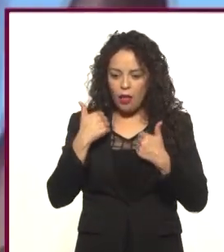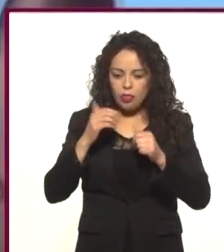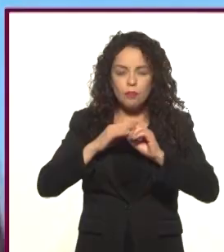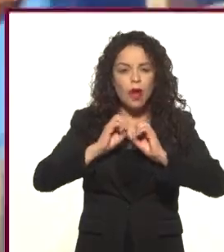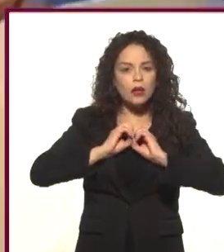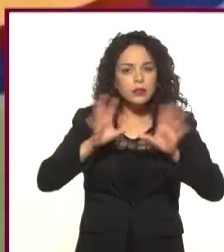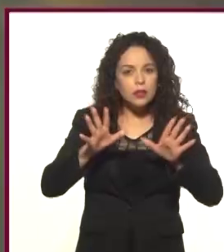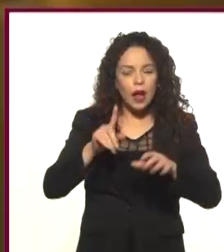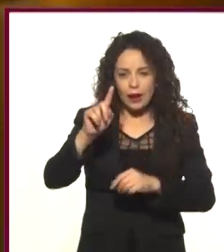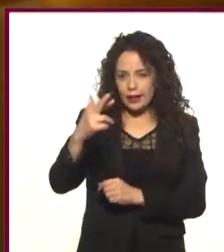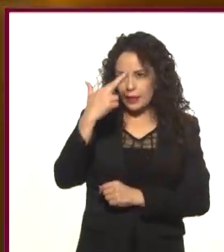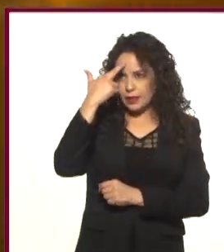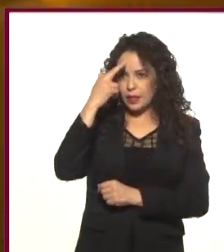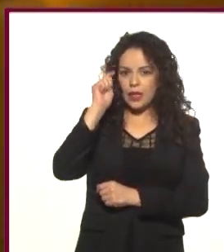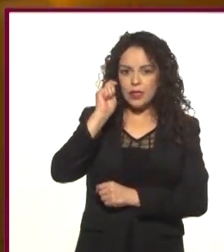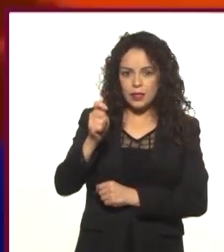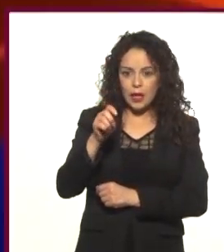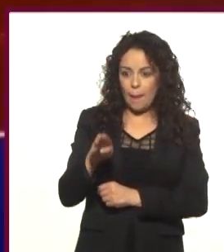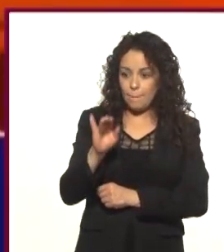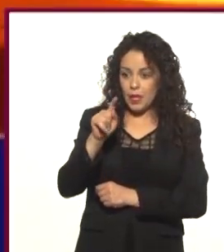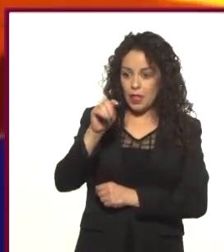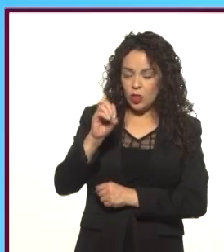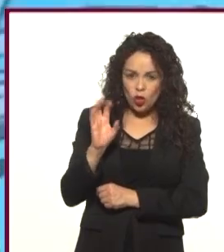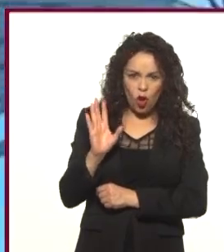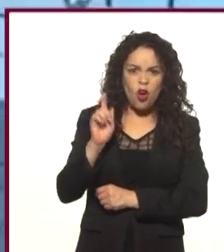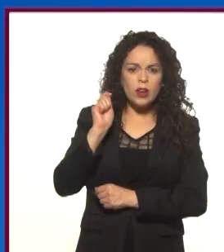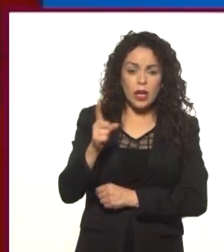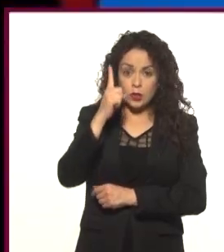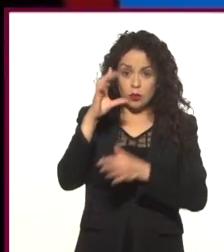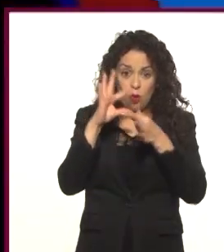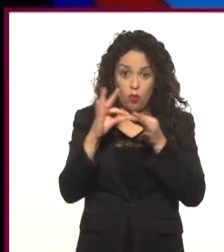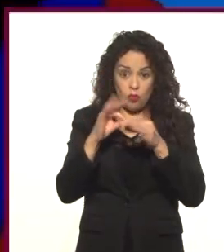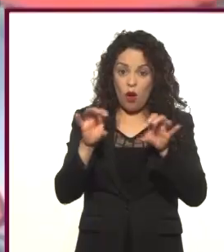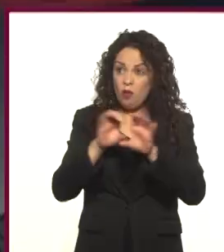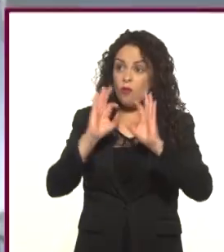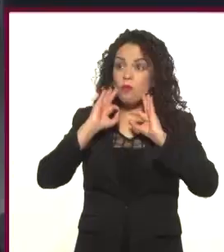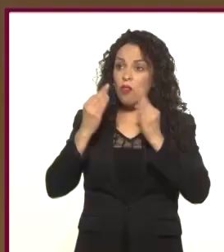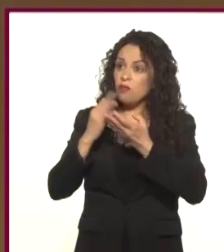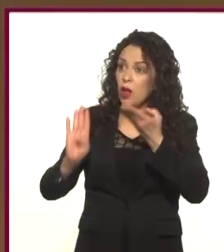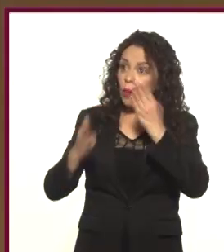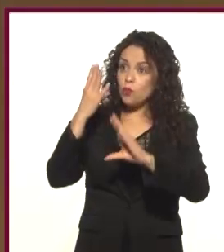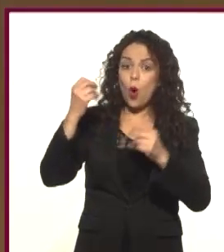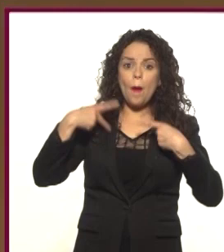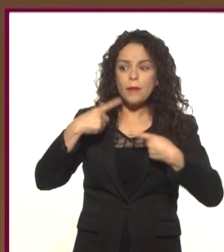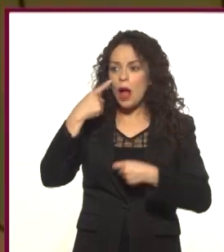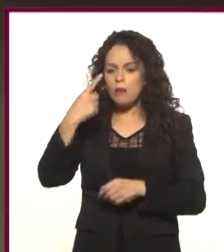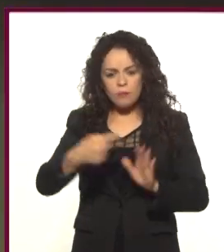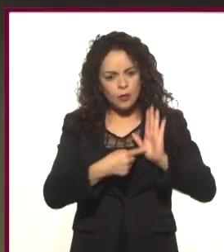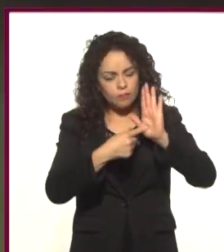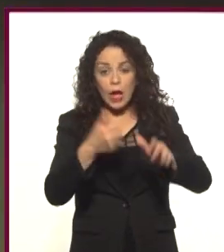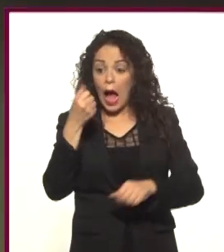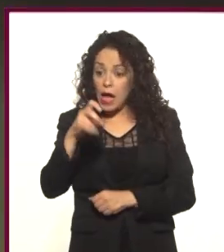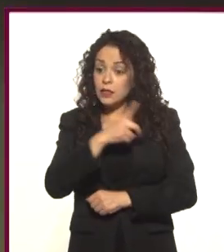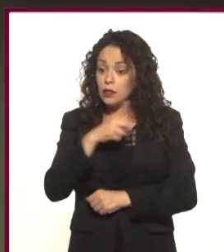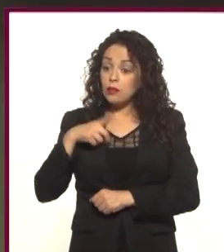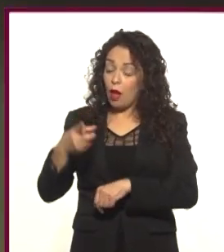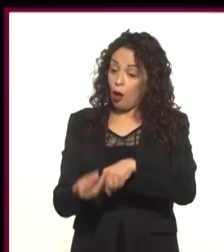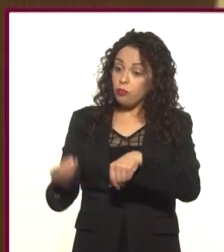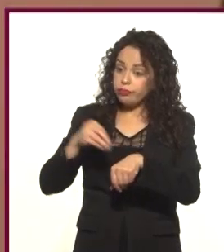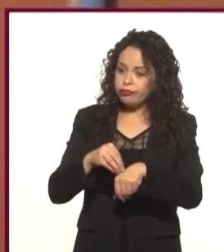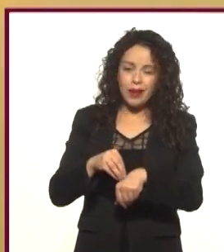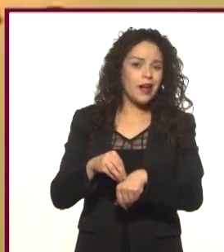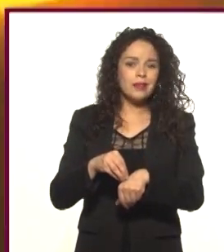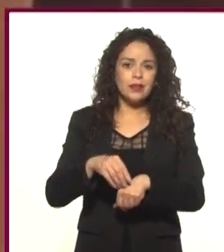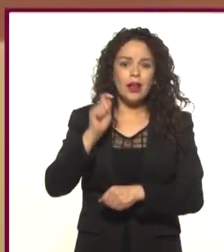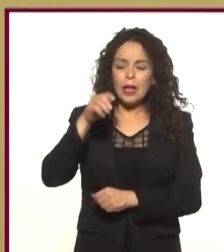esto. Si recordamos, la función de los mitos no era solo explicar el mundo o enseñarle a la gente cómo debía comportarse.